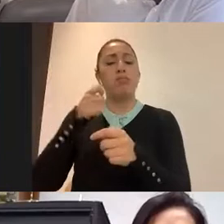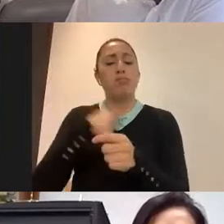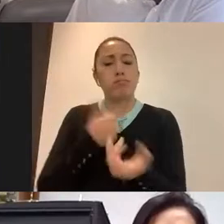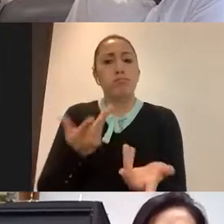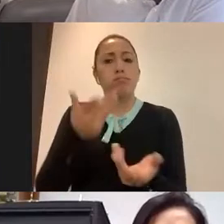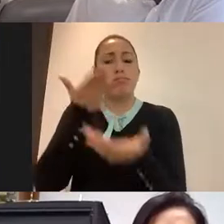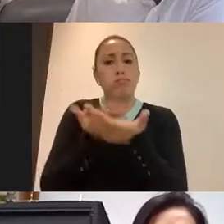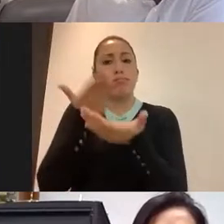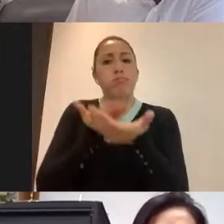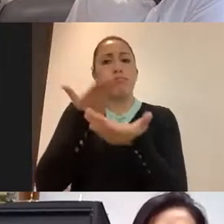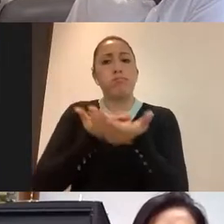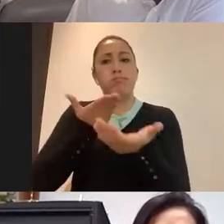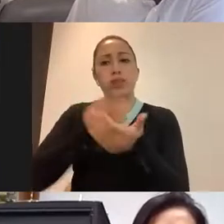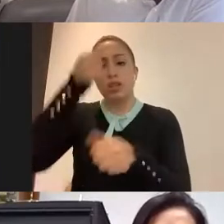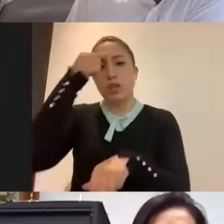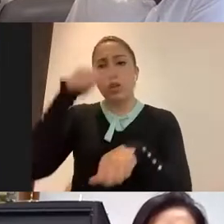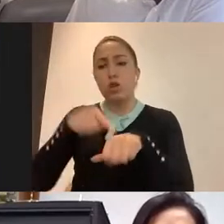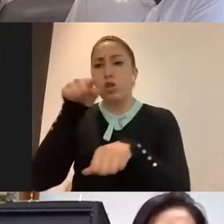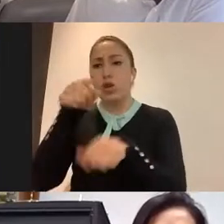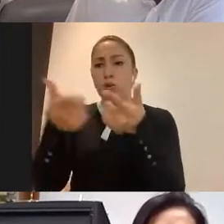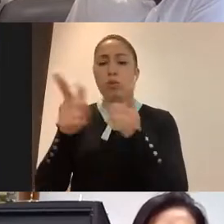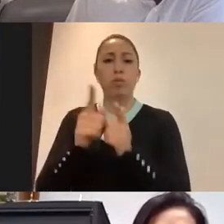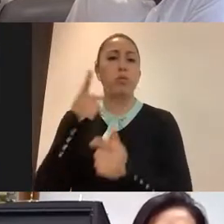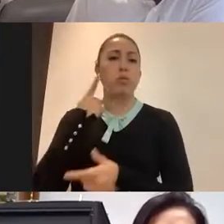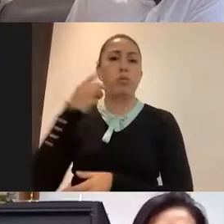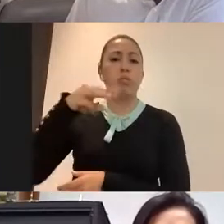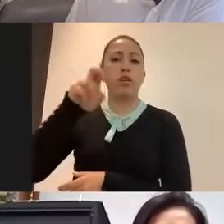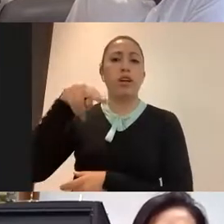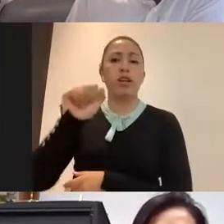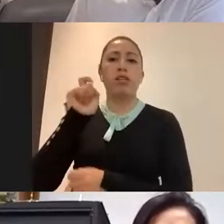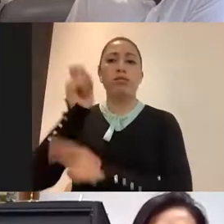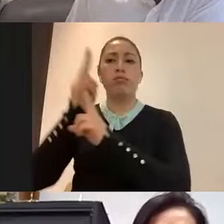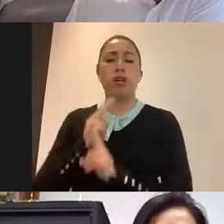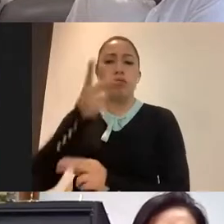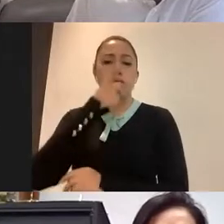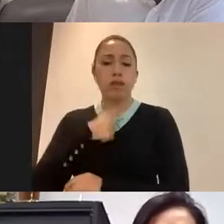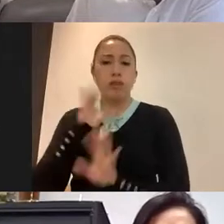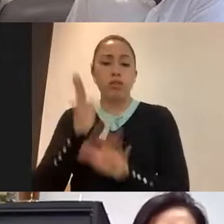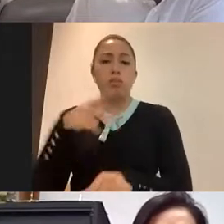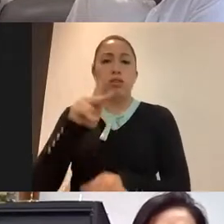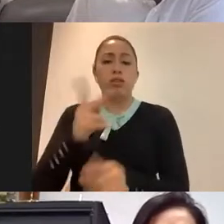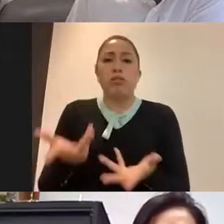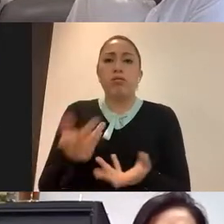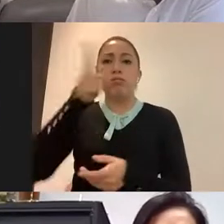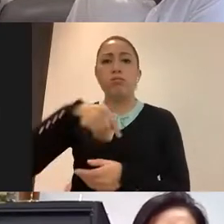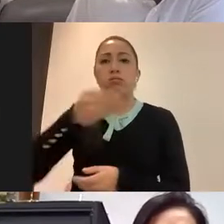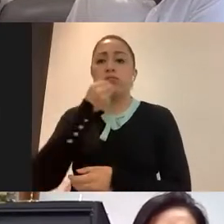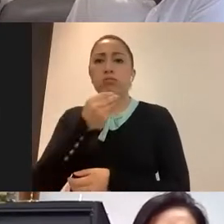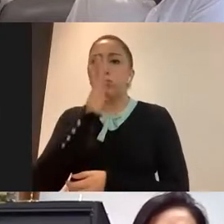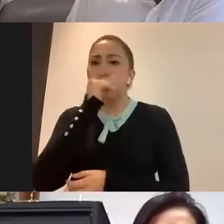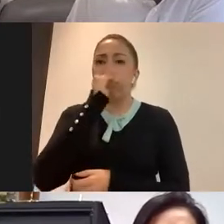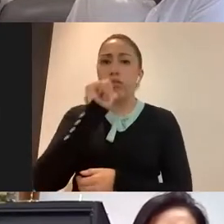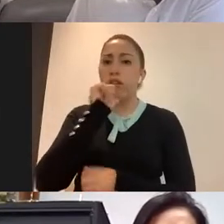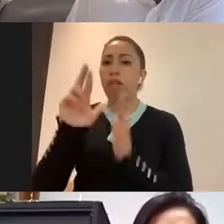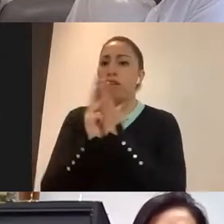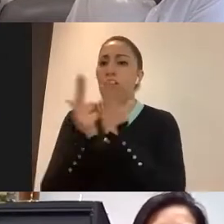que ahí ya están viendo darnos respuesta, pero sí, ya lleva bastante tiempo sin que pueda emitir ninguna revista del Congreso o